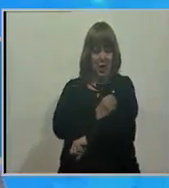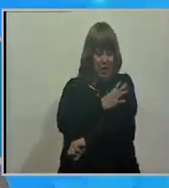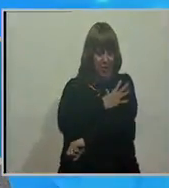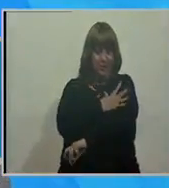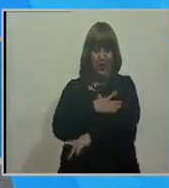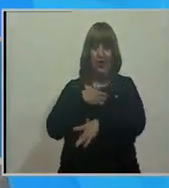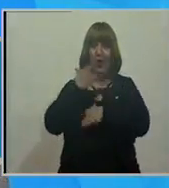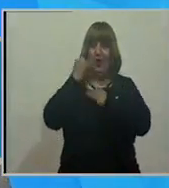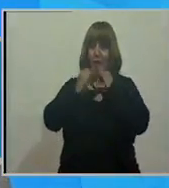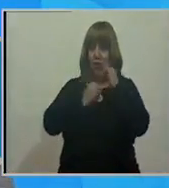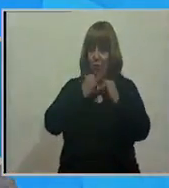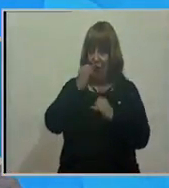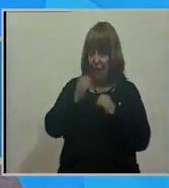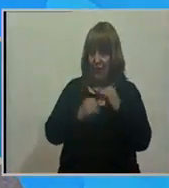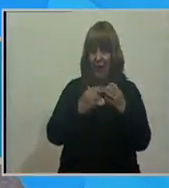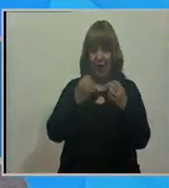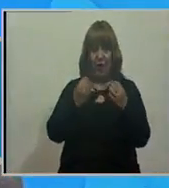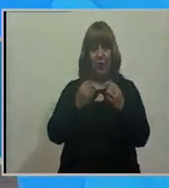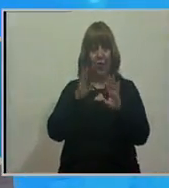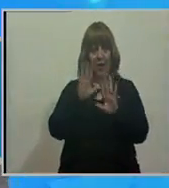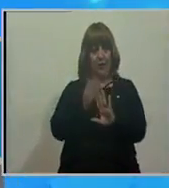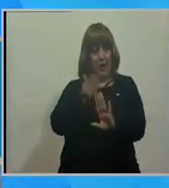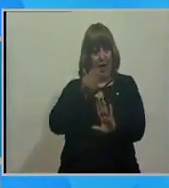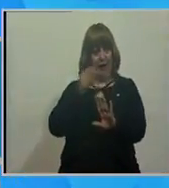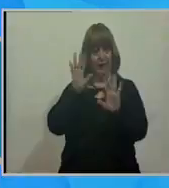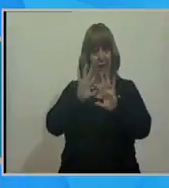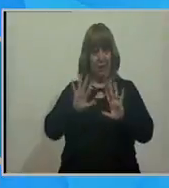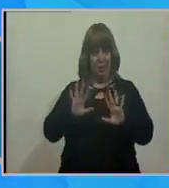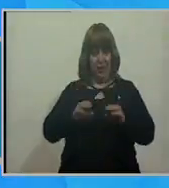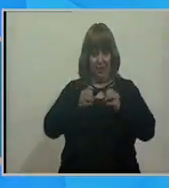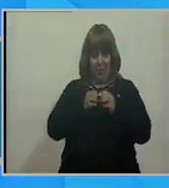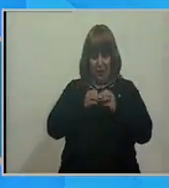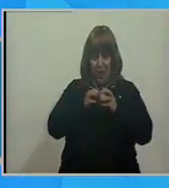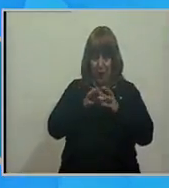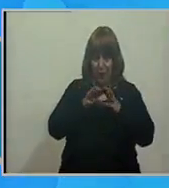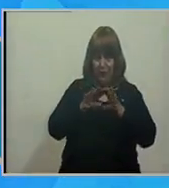eso lleva, sí, una preparación. Desde el inicio,